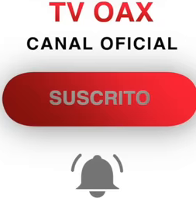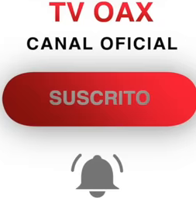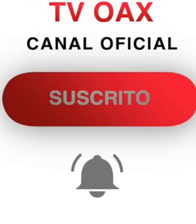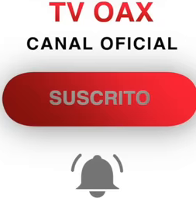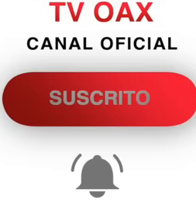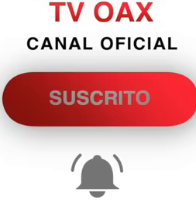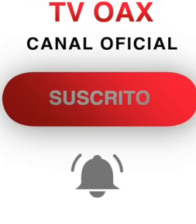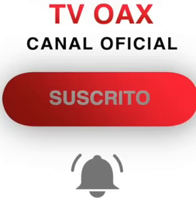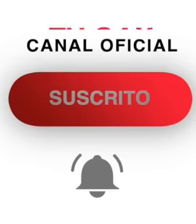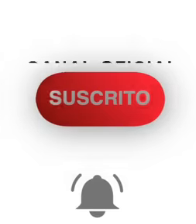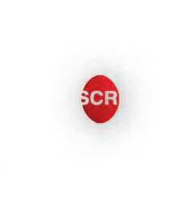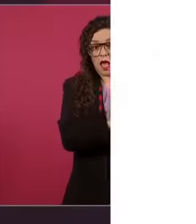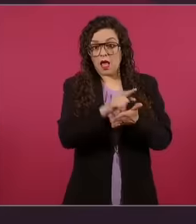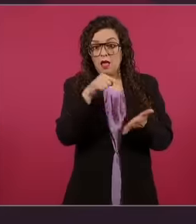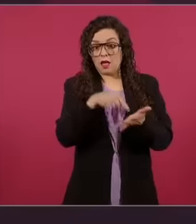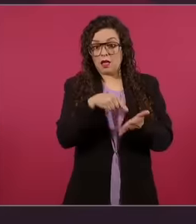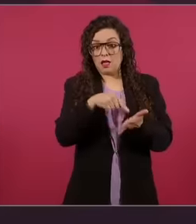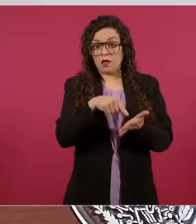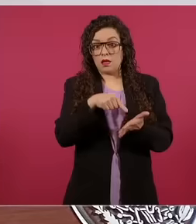una ley.